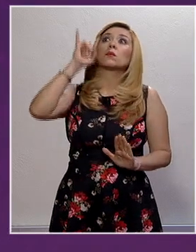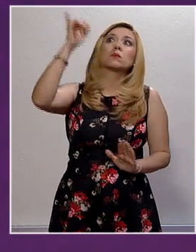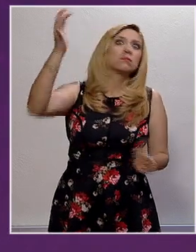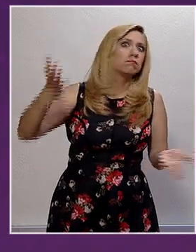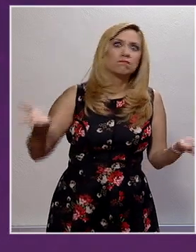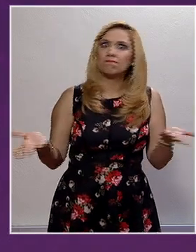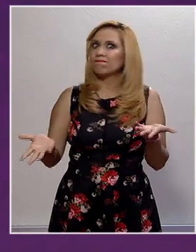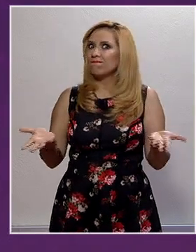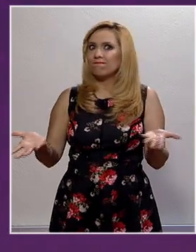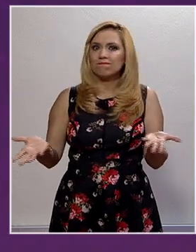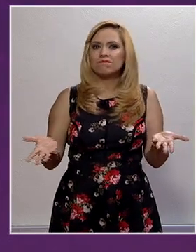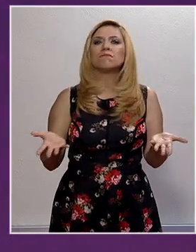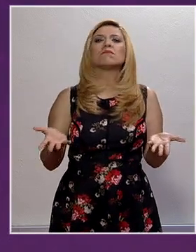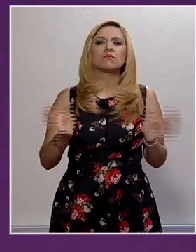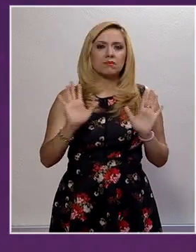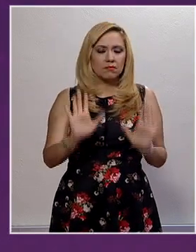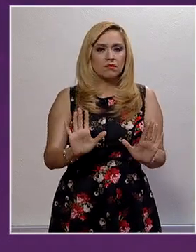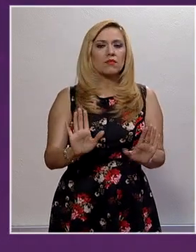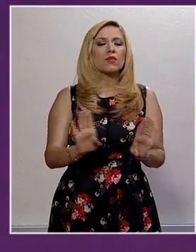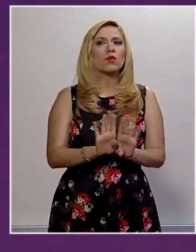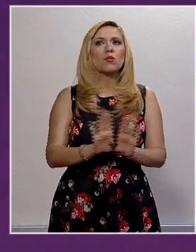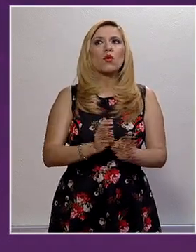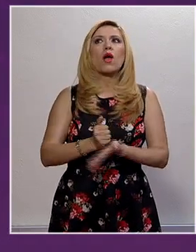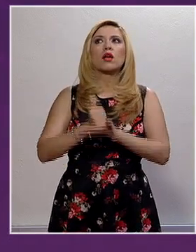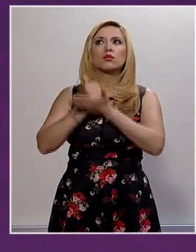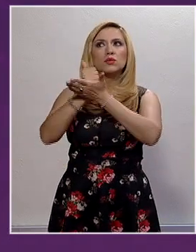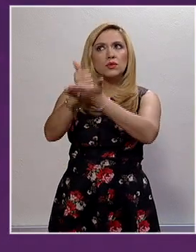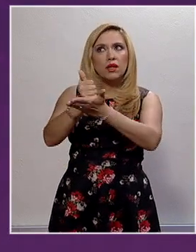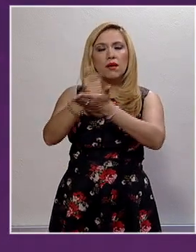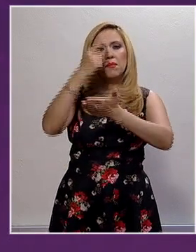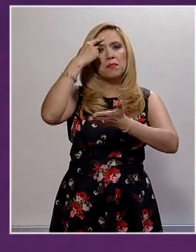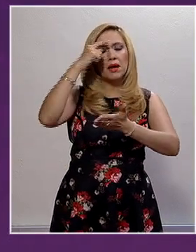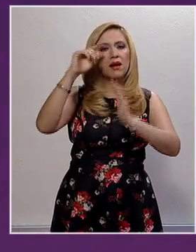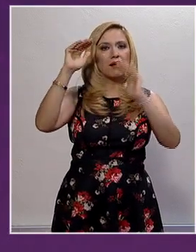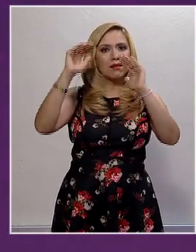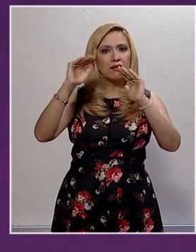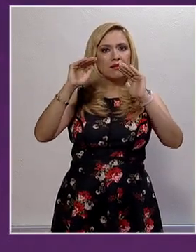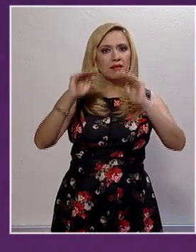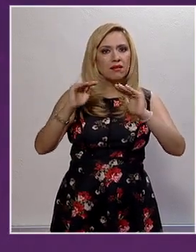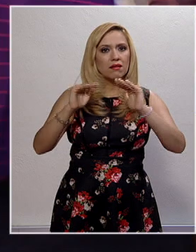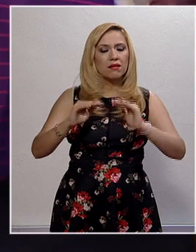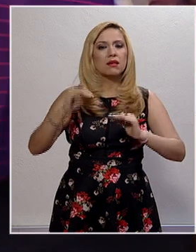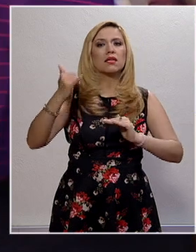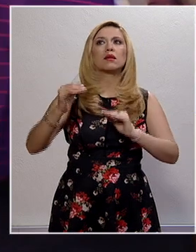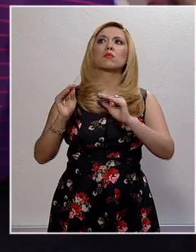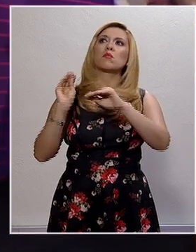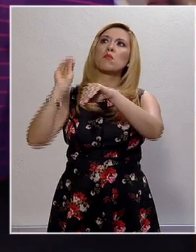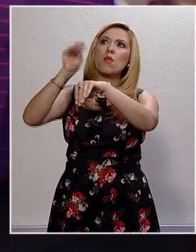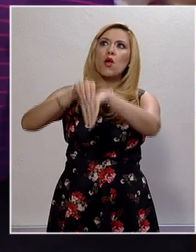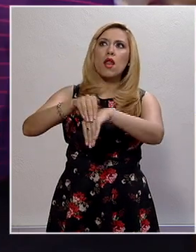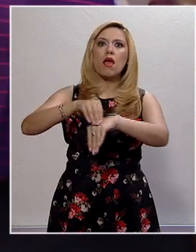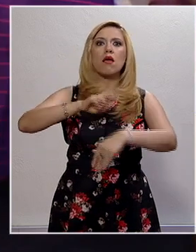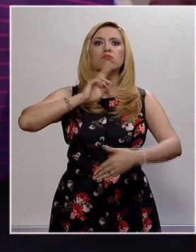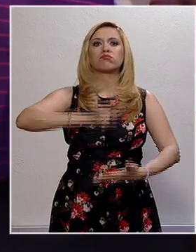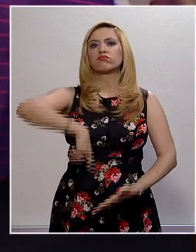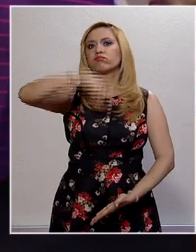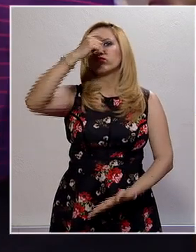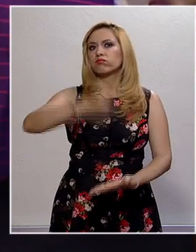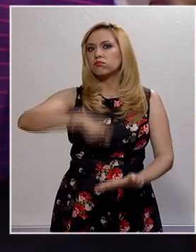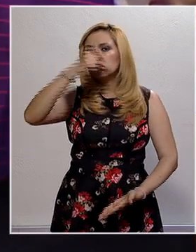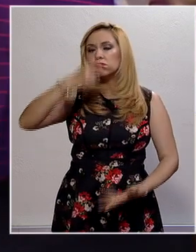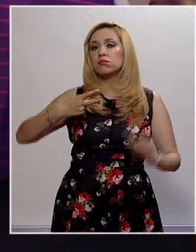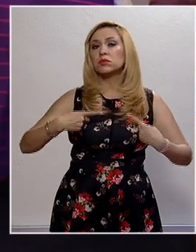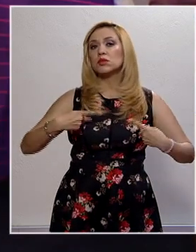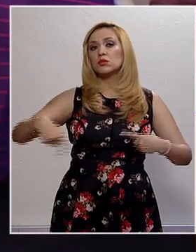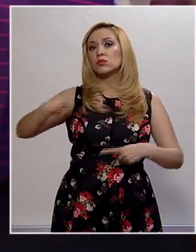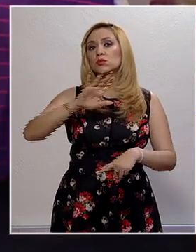y ayudarles a entender cómo pueden bajar estos estándares a sus sentencias a los operadores de justicia o a las personas que reciben